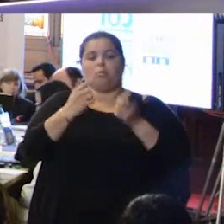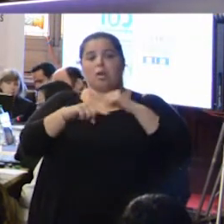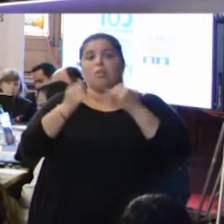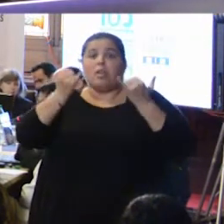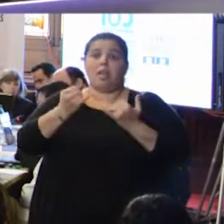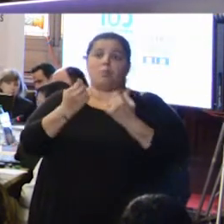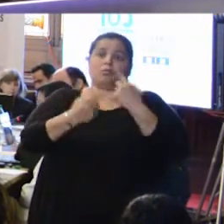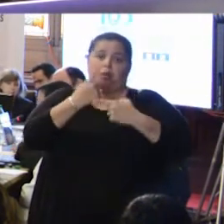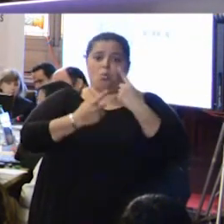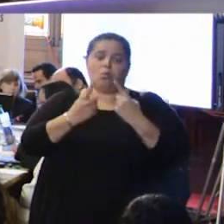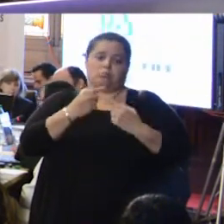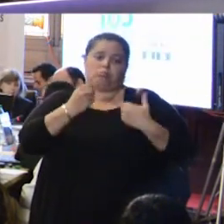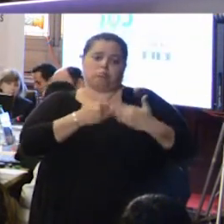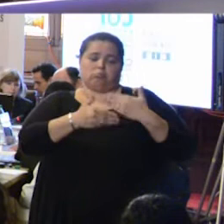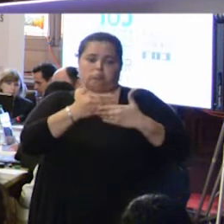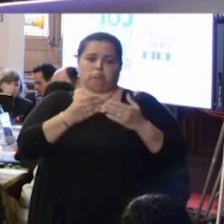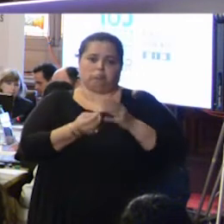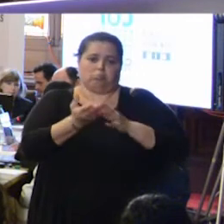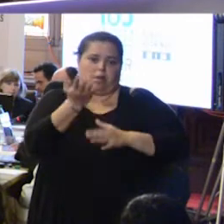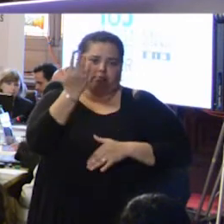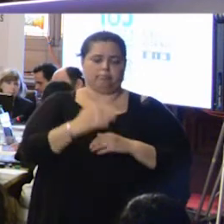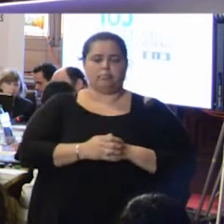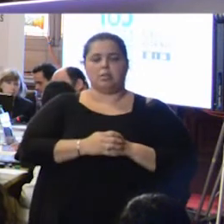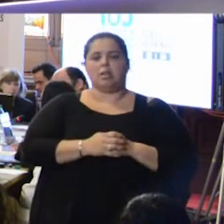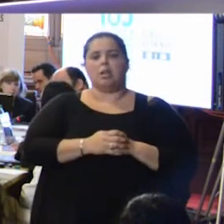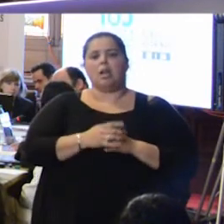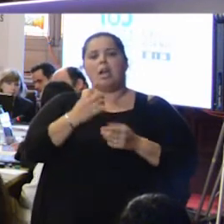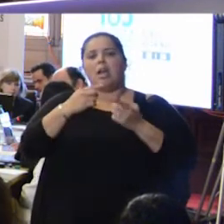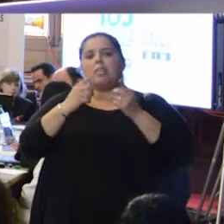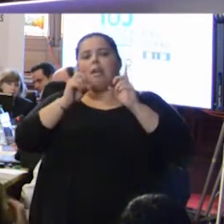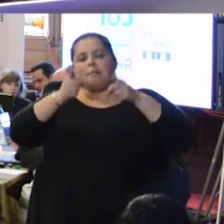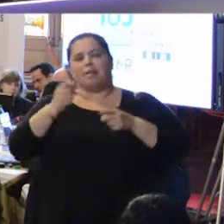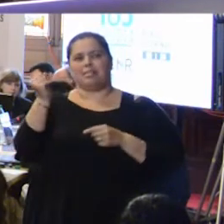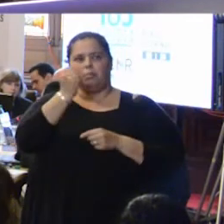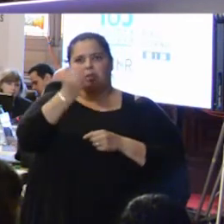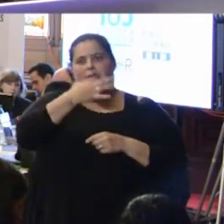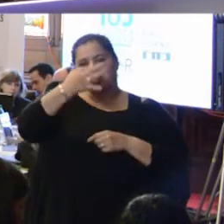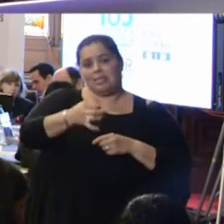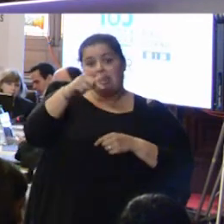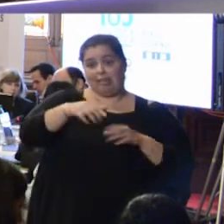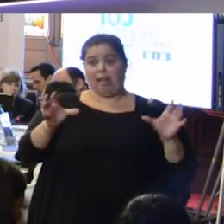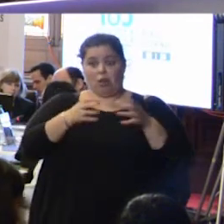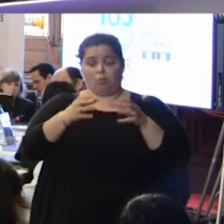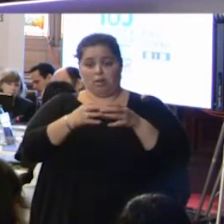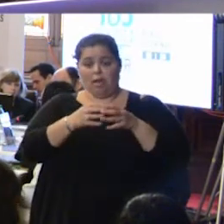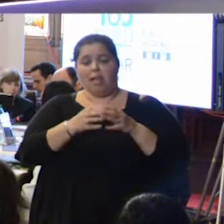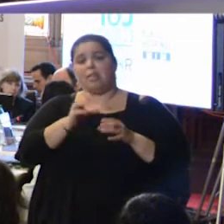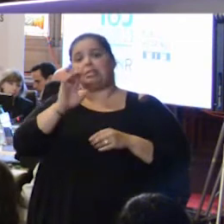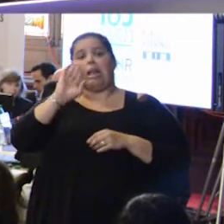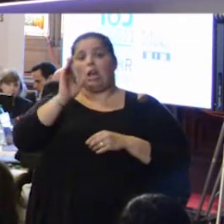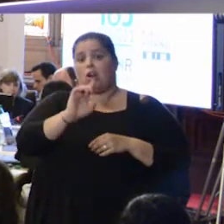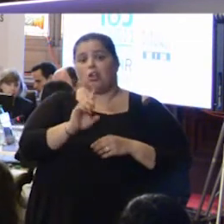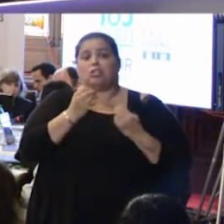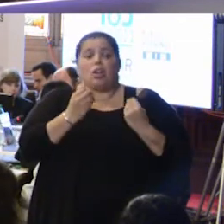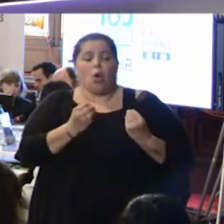evaluación. Y es importante señalar que muchas veces estas comunidades pues desconocen muy bien cómo desarrollar